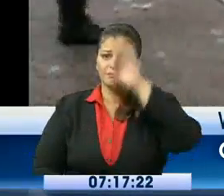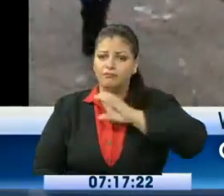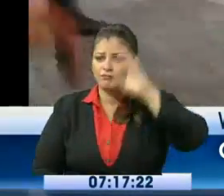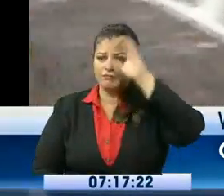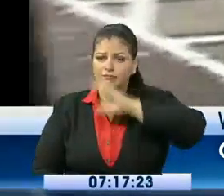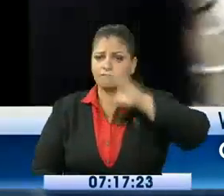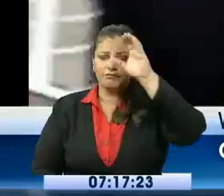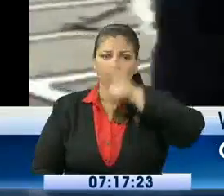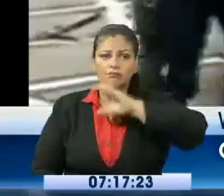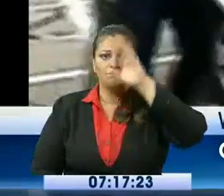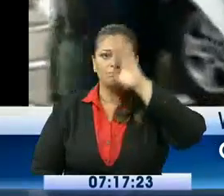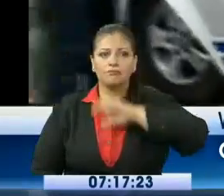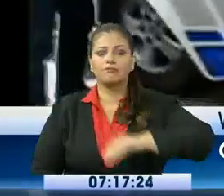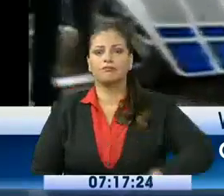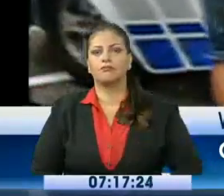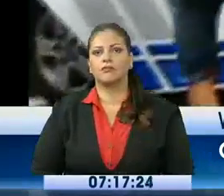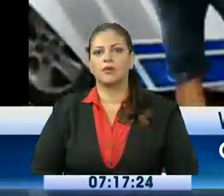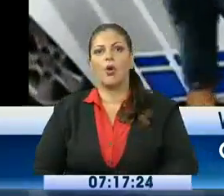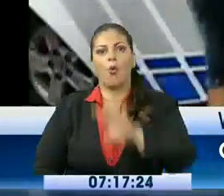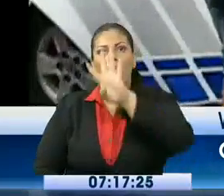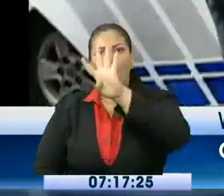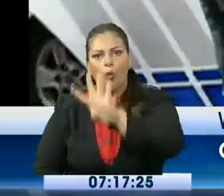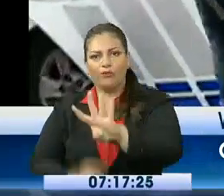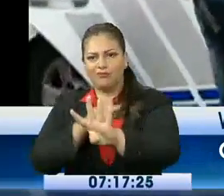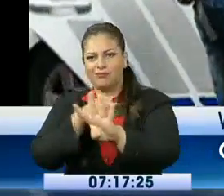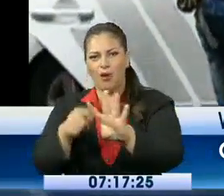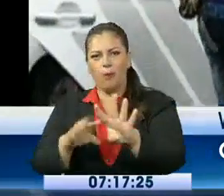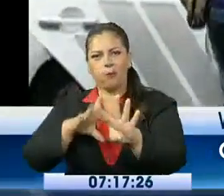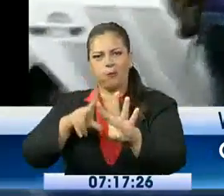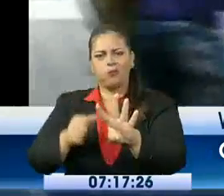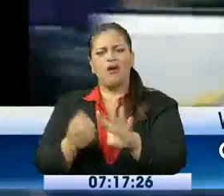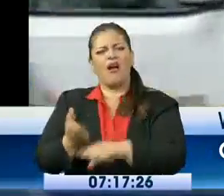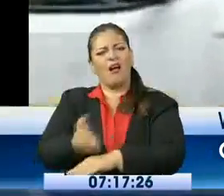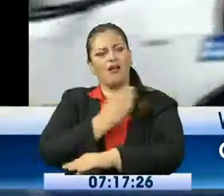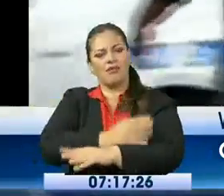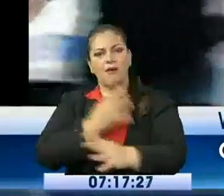detenidos. Aseguran que cuatro de ellos ya presentaban antecedentes.